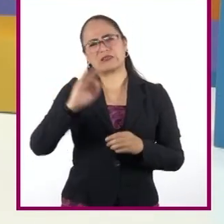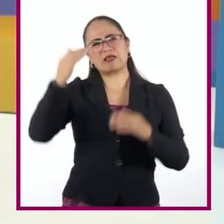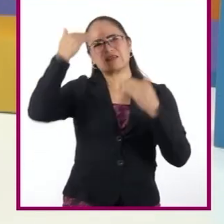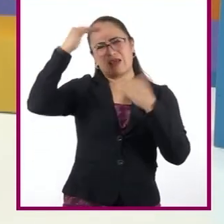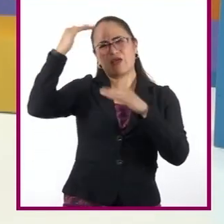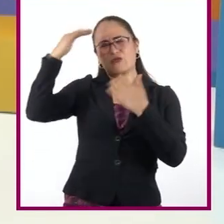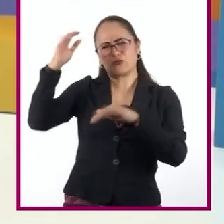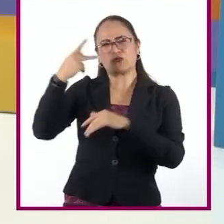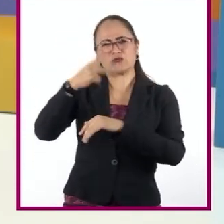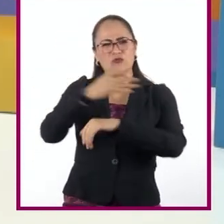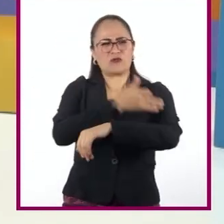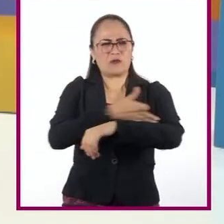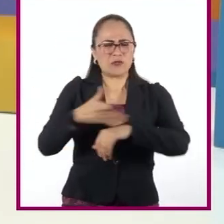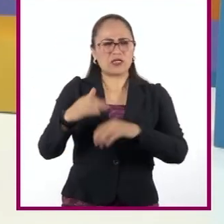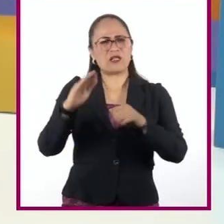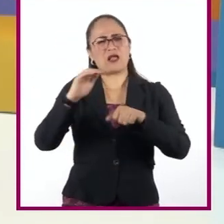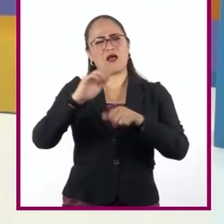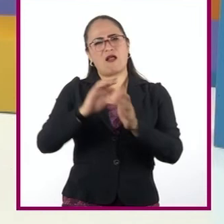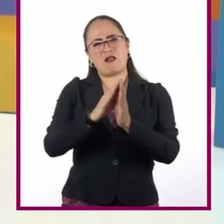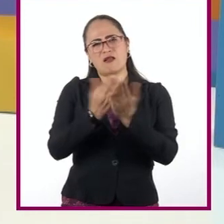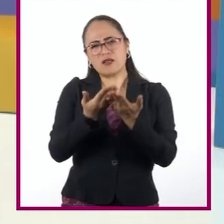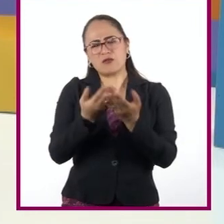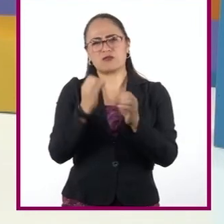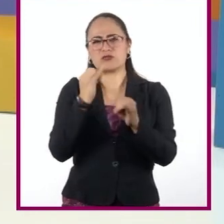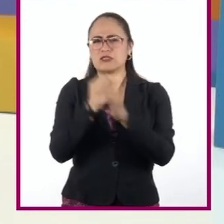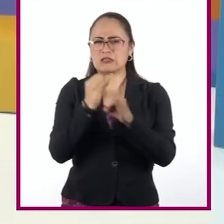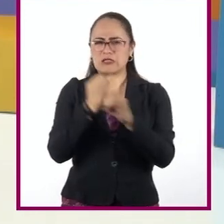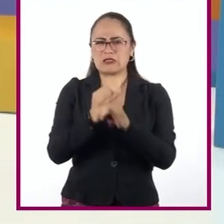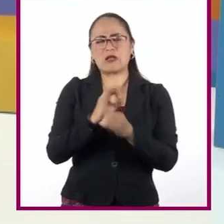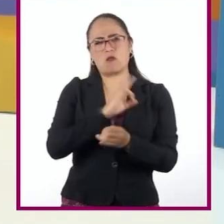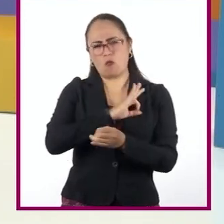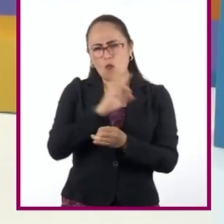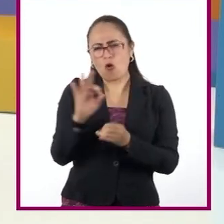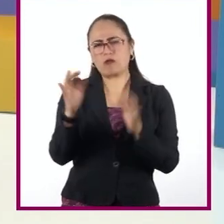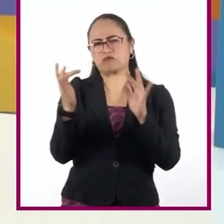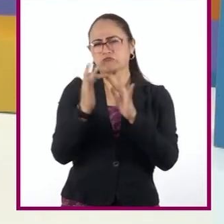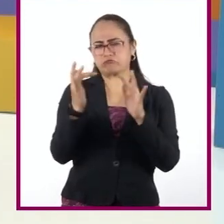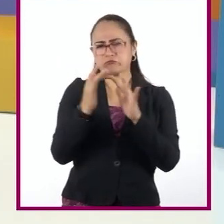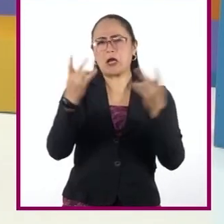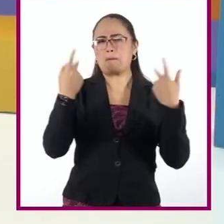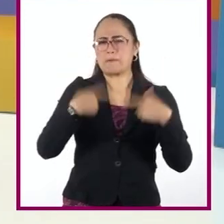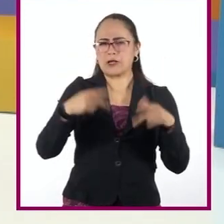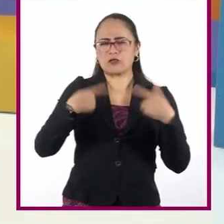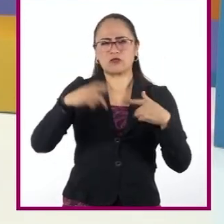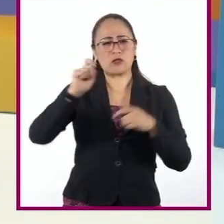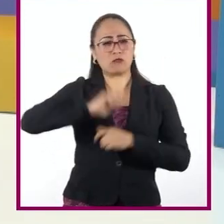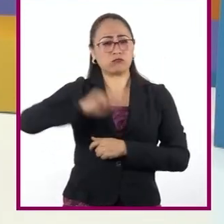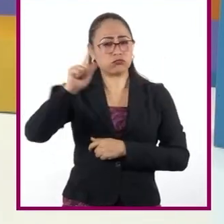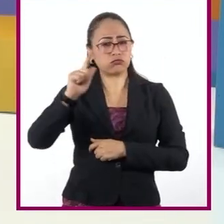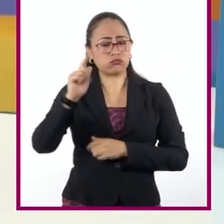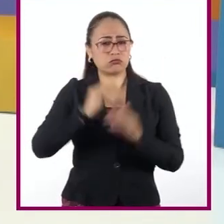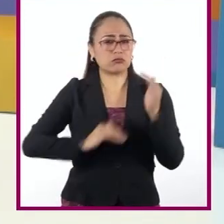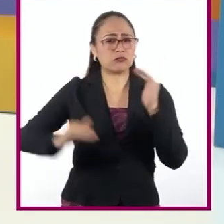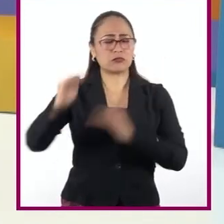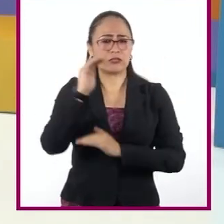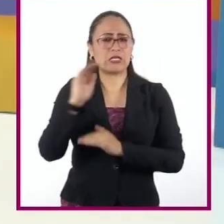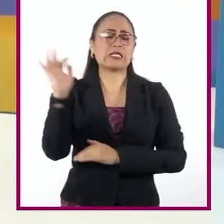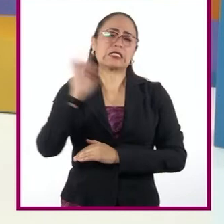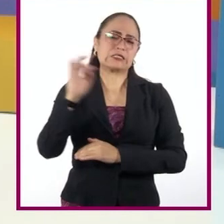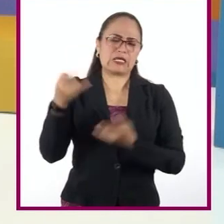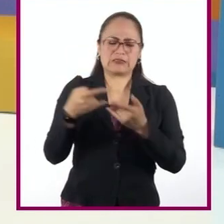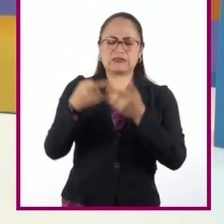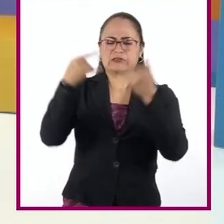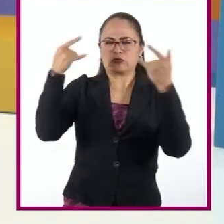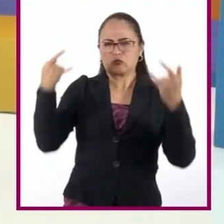familia, en libros o internet, si tienes acceso, sobre algún personaje de este tipo. Tal vez sea un personaje